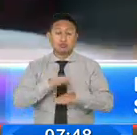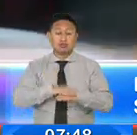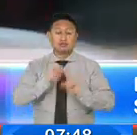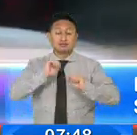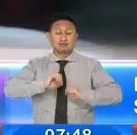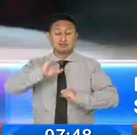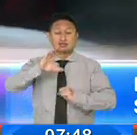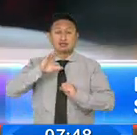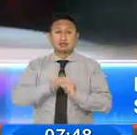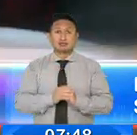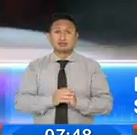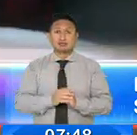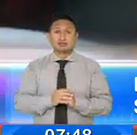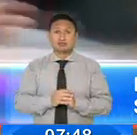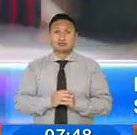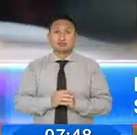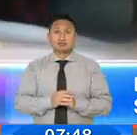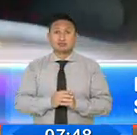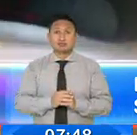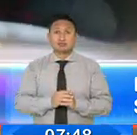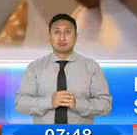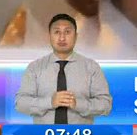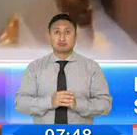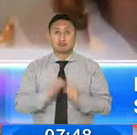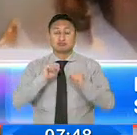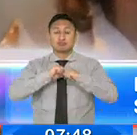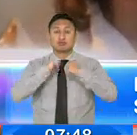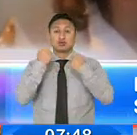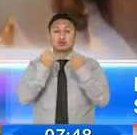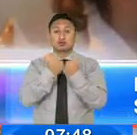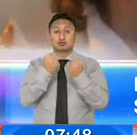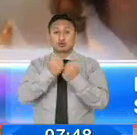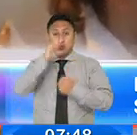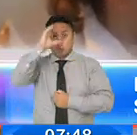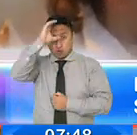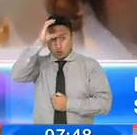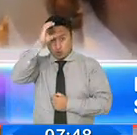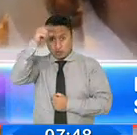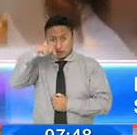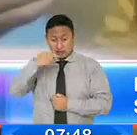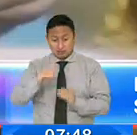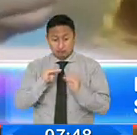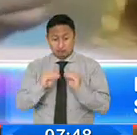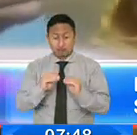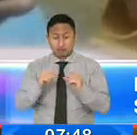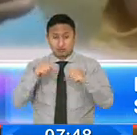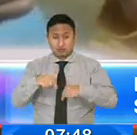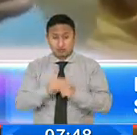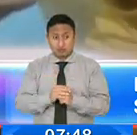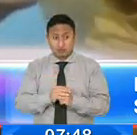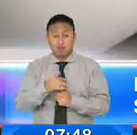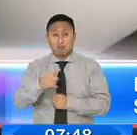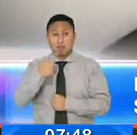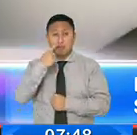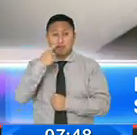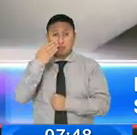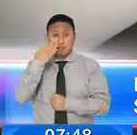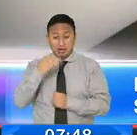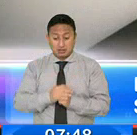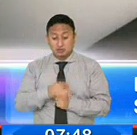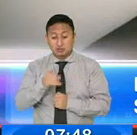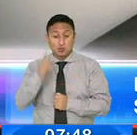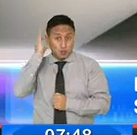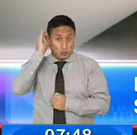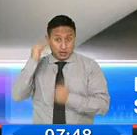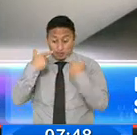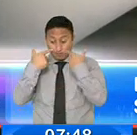socioculturales que relegan las responsabilidades del cuidado del hogar y los hijos únicamente a las mujeres. Otra herida latente